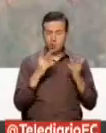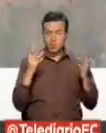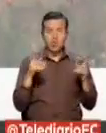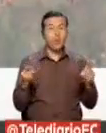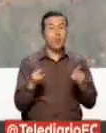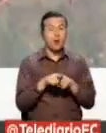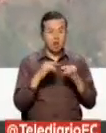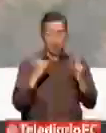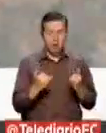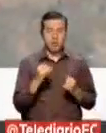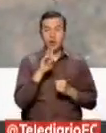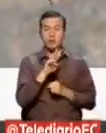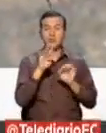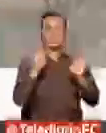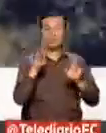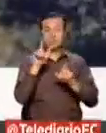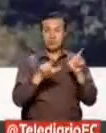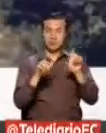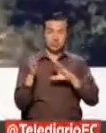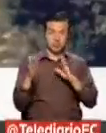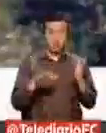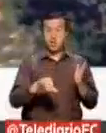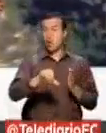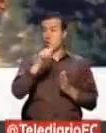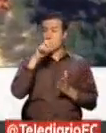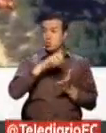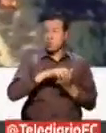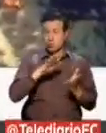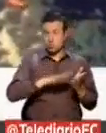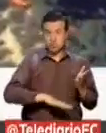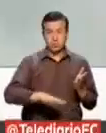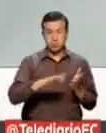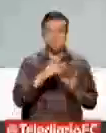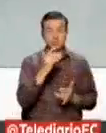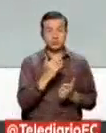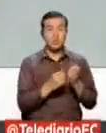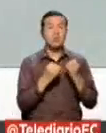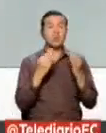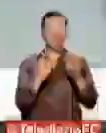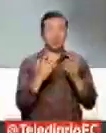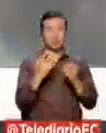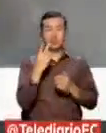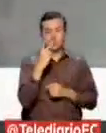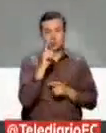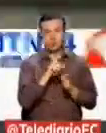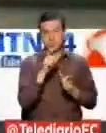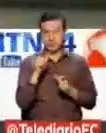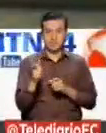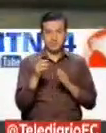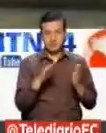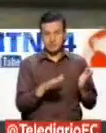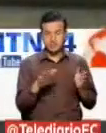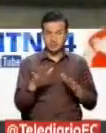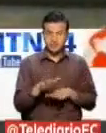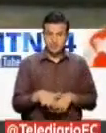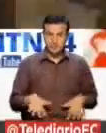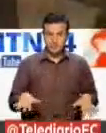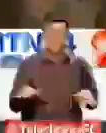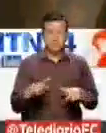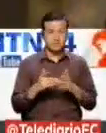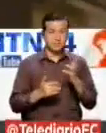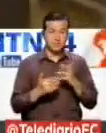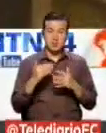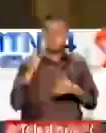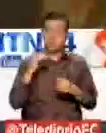al menos 29 muertos, mientras otros incendios en el sur del estado dejan al menos otros dos fallecidos. El Camp Fire, el incendio